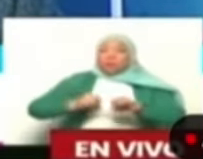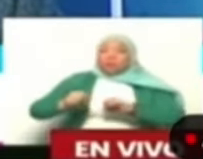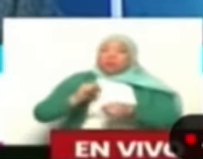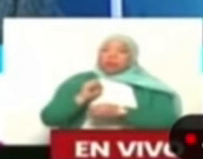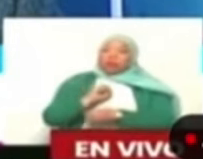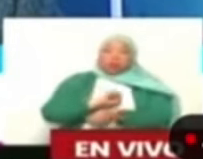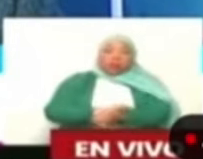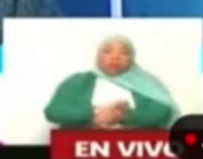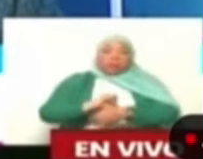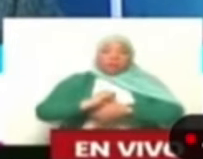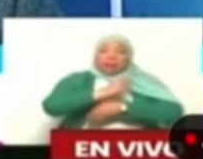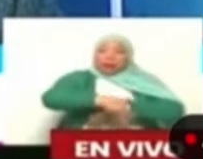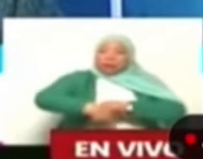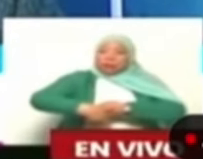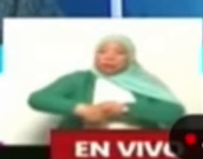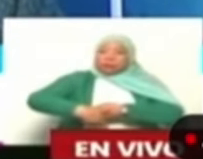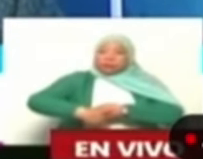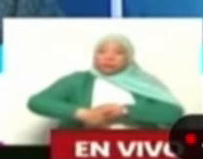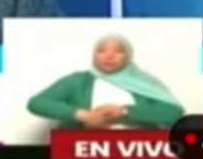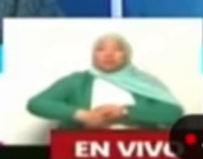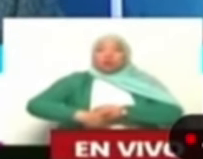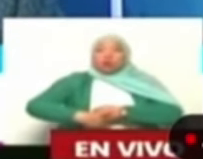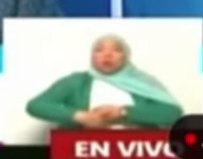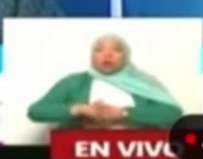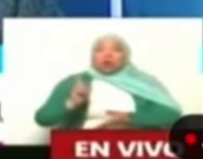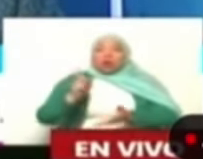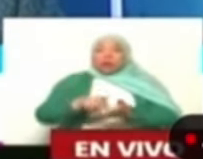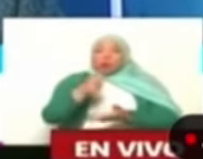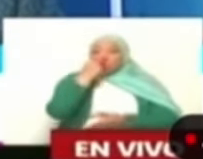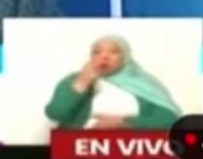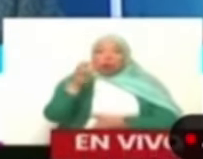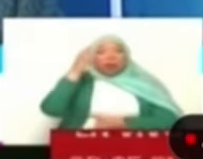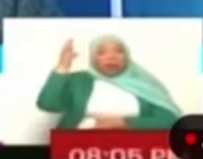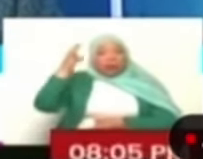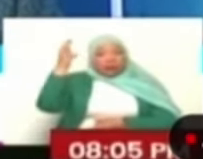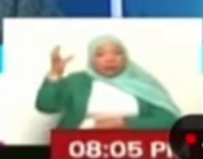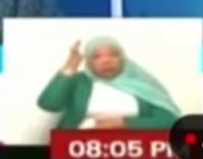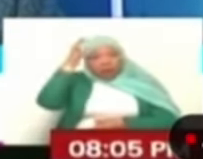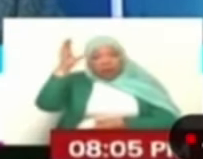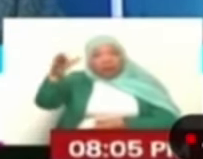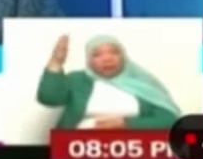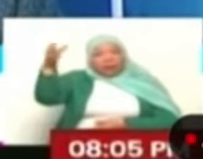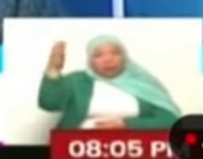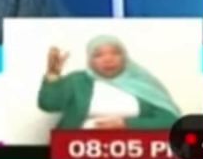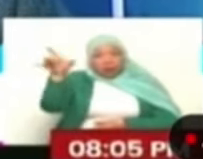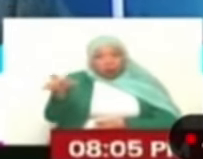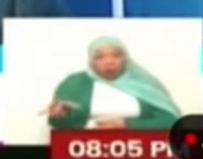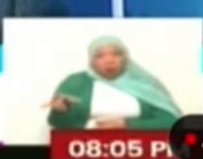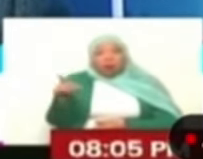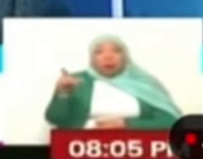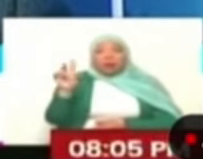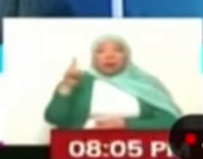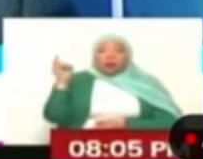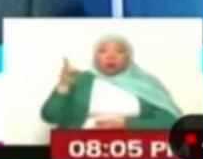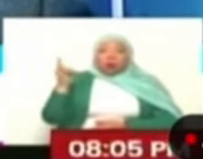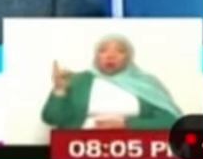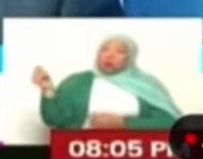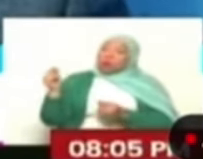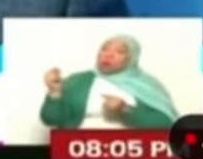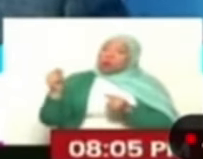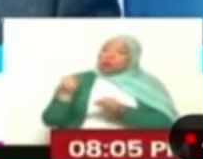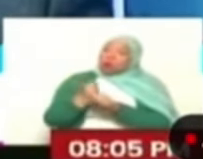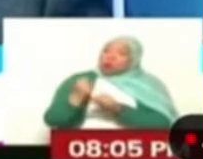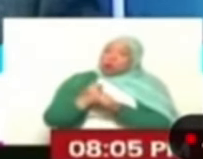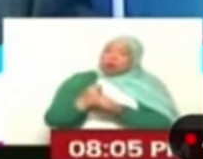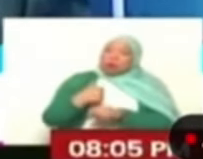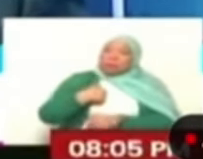Estado plurinacional, la obra social que se construyó en conjunto con el presidente Evo Morales